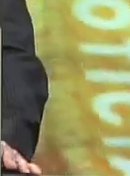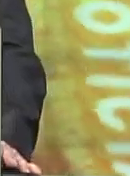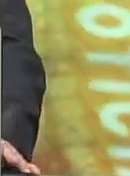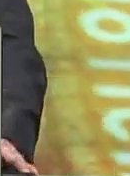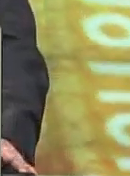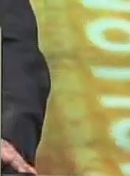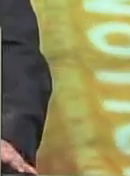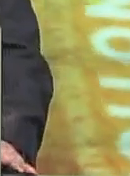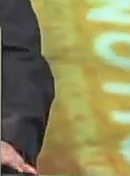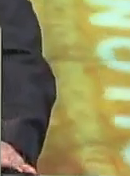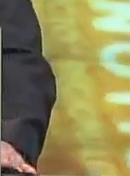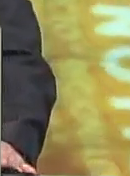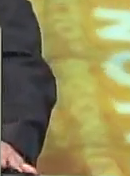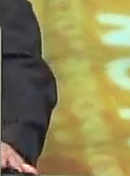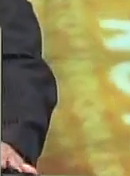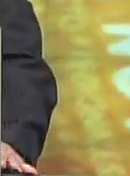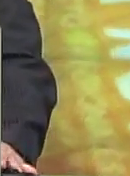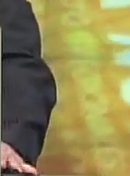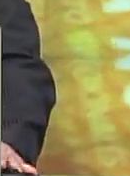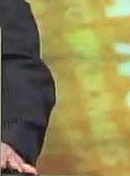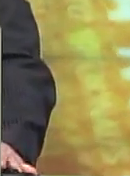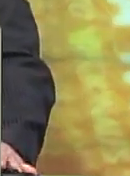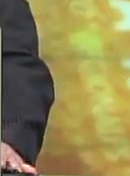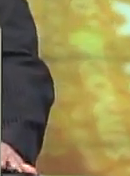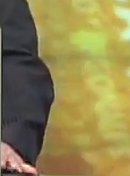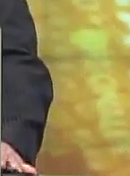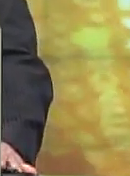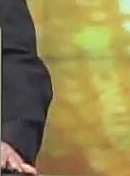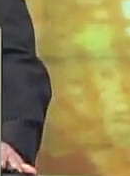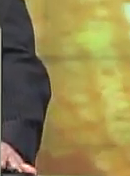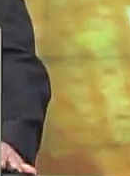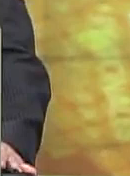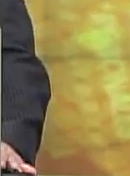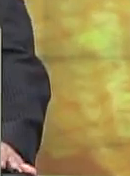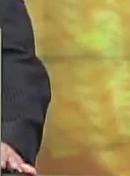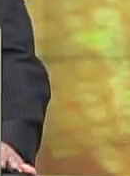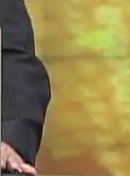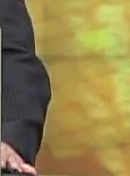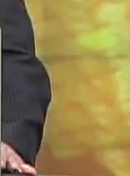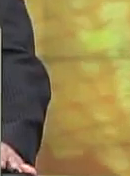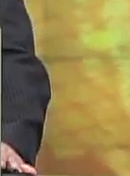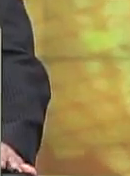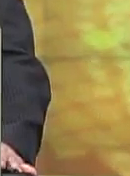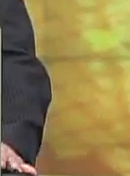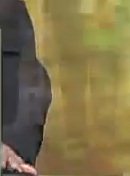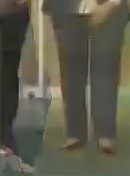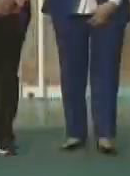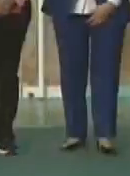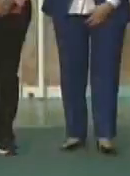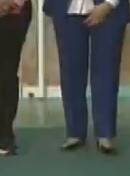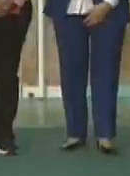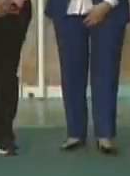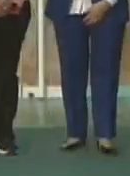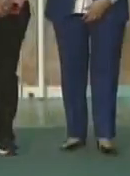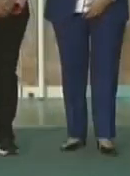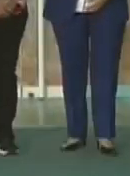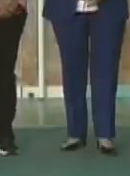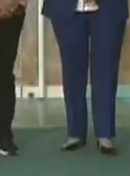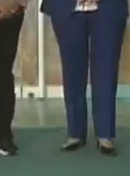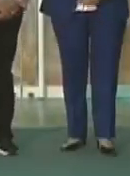Y a esta hora nos conectamos con la actividad del presidente de la República Bolivariana de Venezuela, Nicolás Maduro Moros.